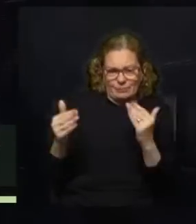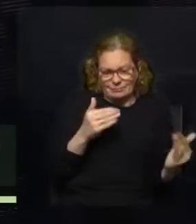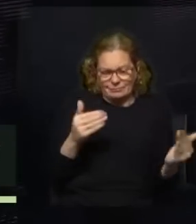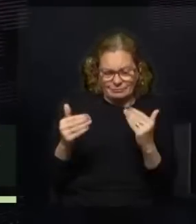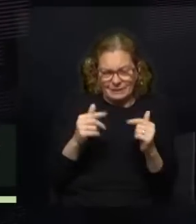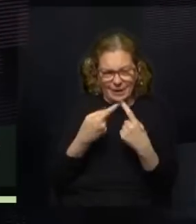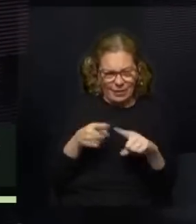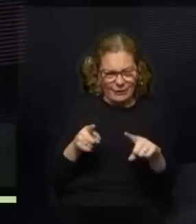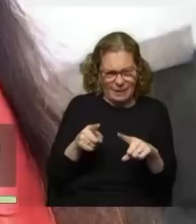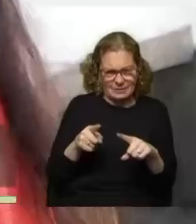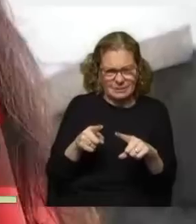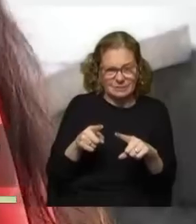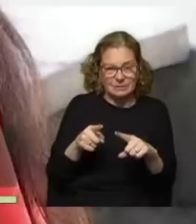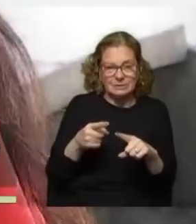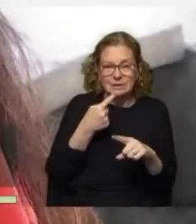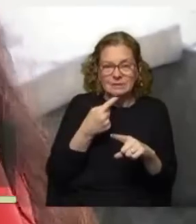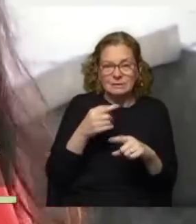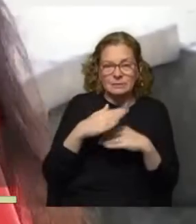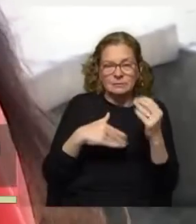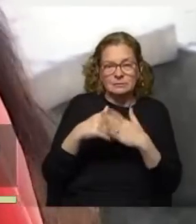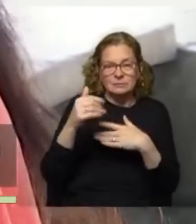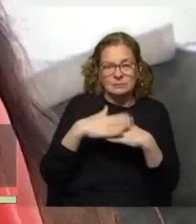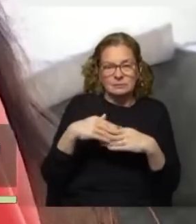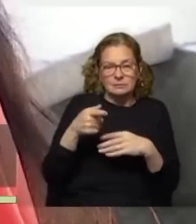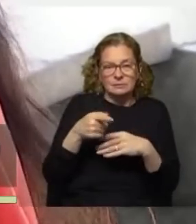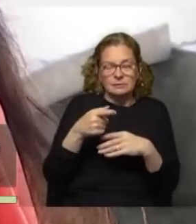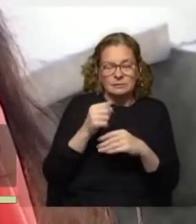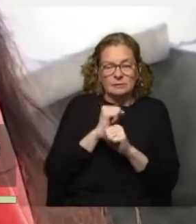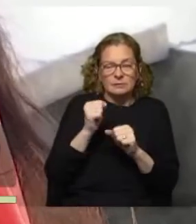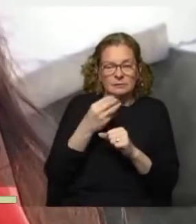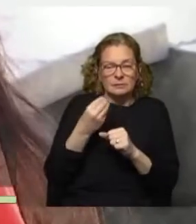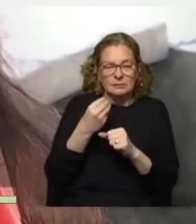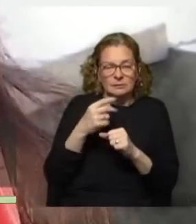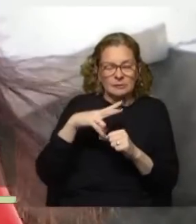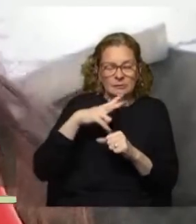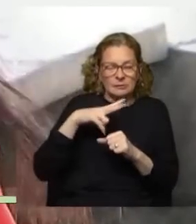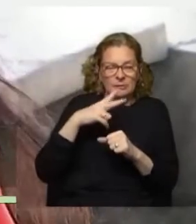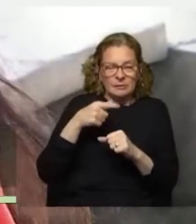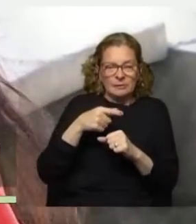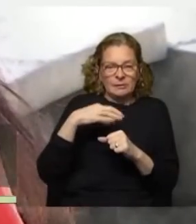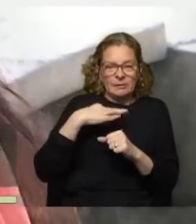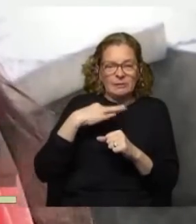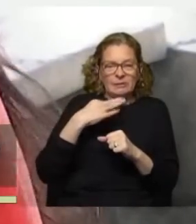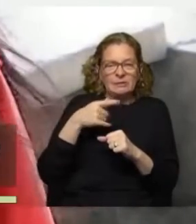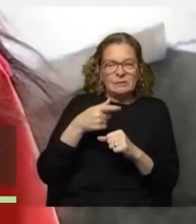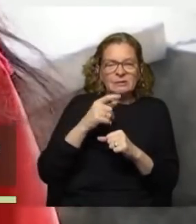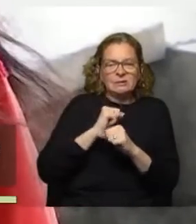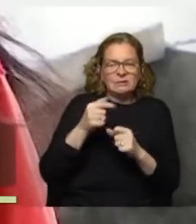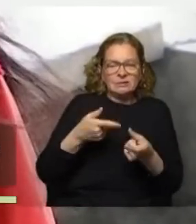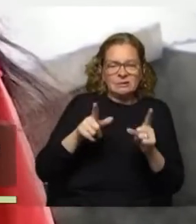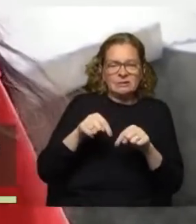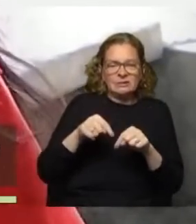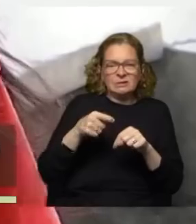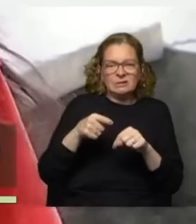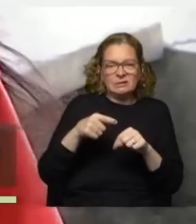de esas digamos construcciones urbanas lo que pasa es que se va a privatizando esa calidad de vida y no se vuelca